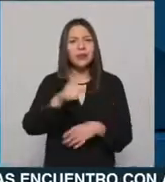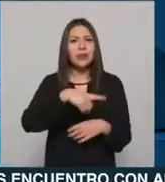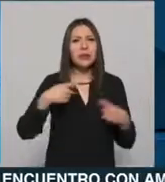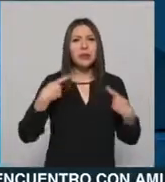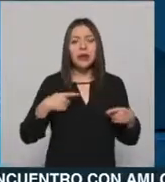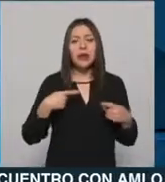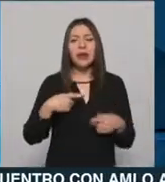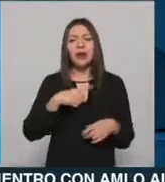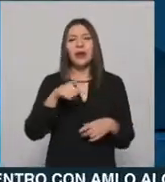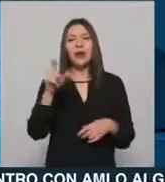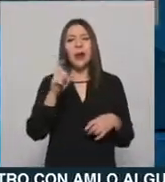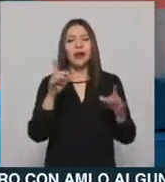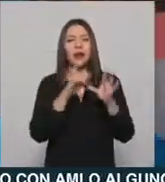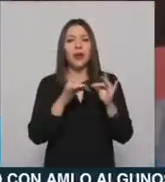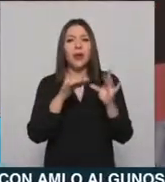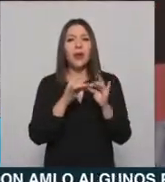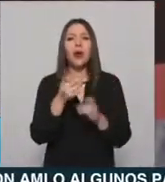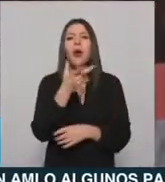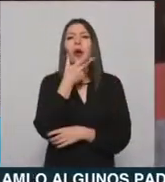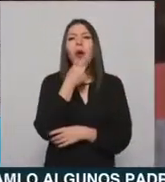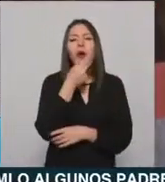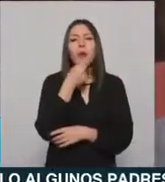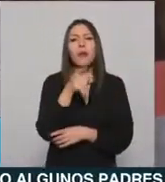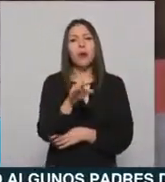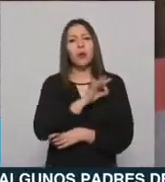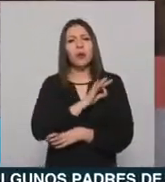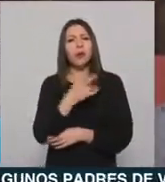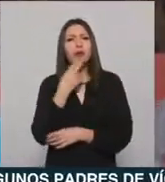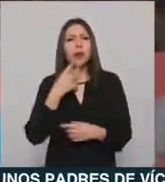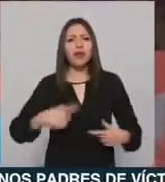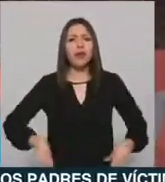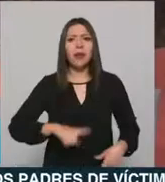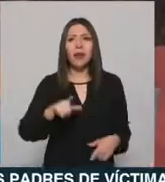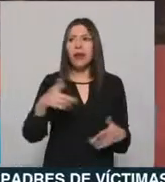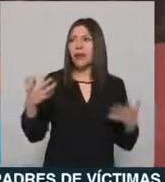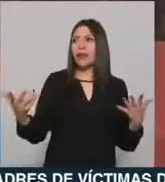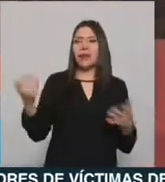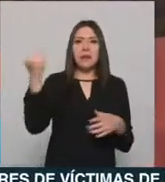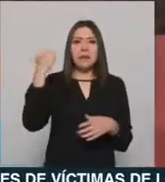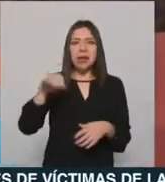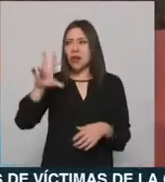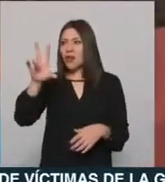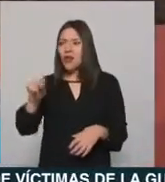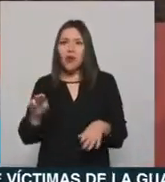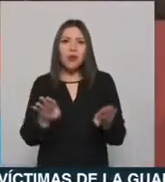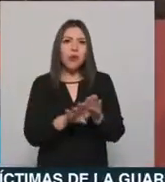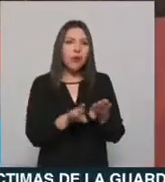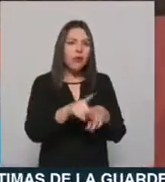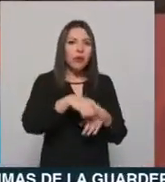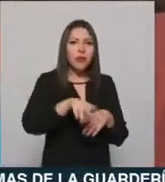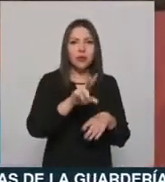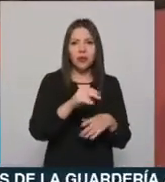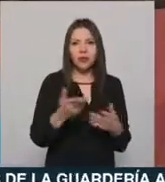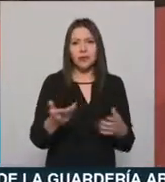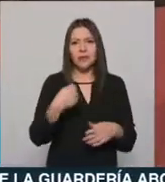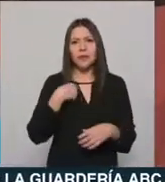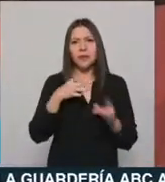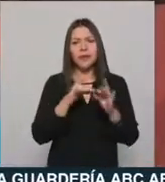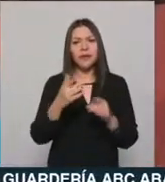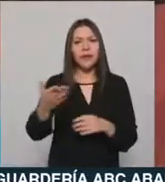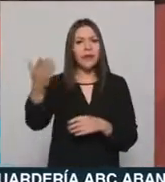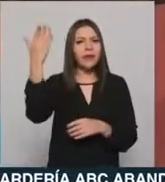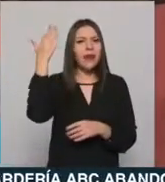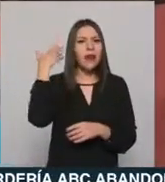falda? Yo estoy un poco ironizando en algunos espacios diciendo que tendríamos que preguntarle a los que fuimos monaguillos, a